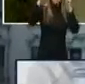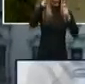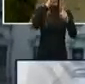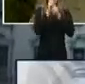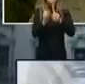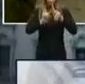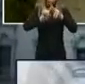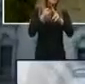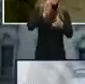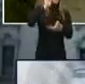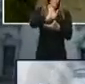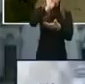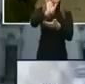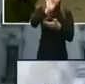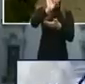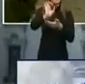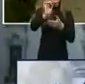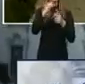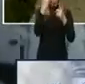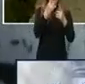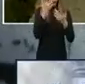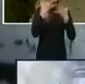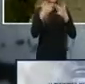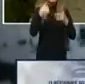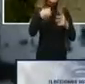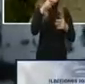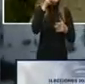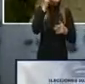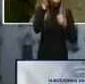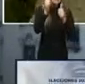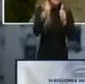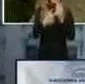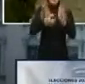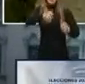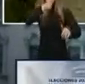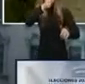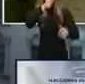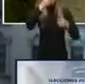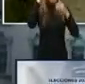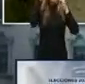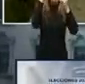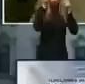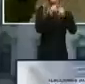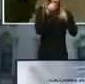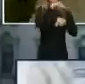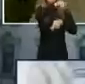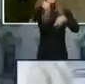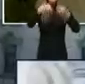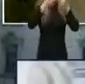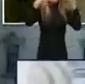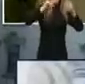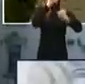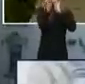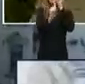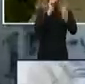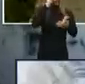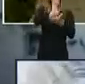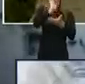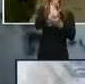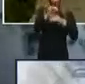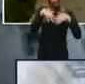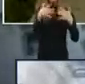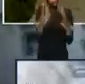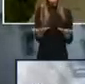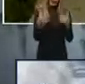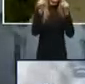bocinar. Tal vez no me escuchen claramente en el estudio por lo mismo, porque aquí la algarabía pues